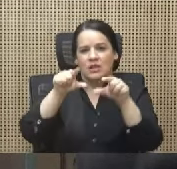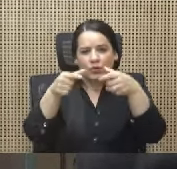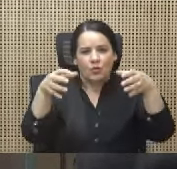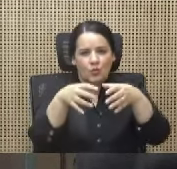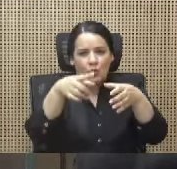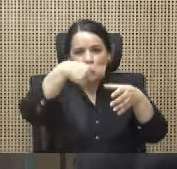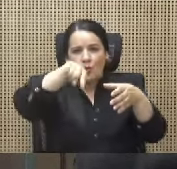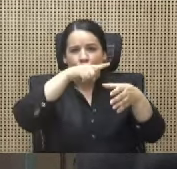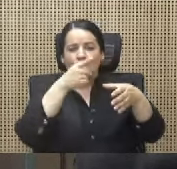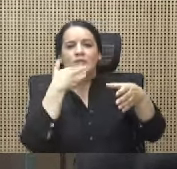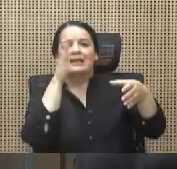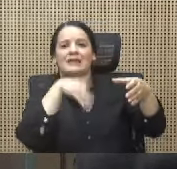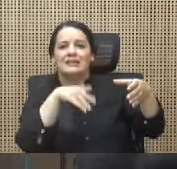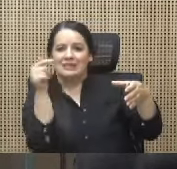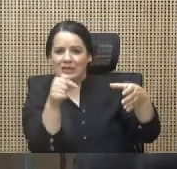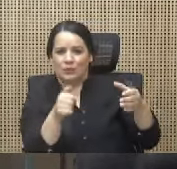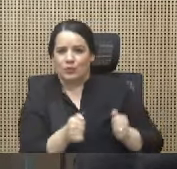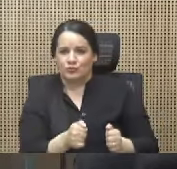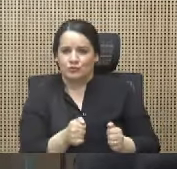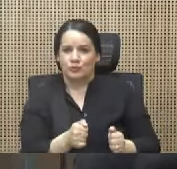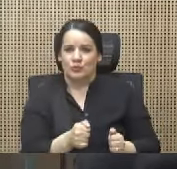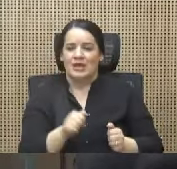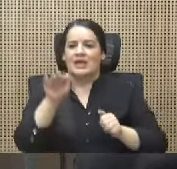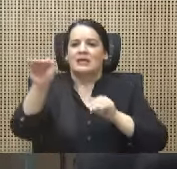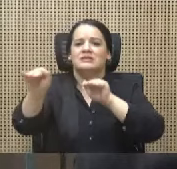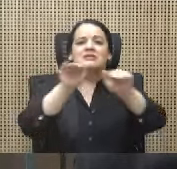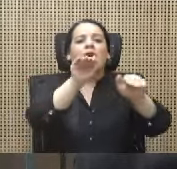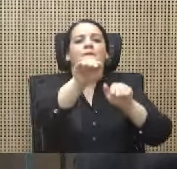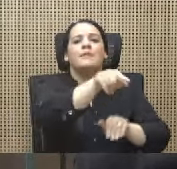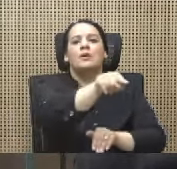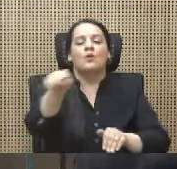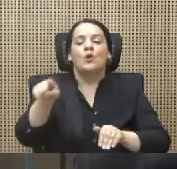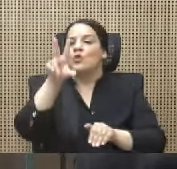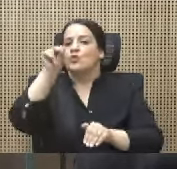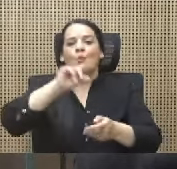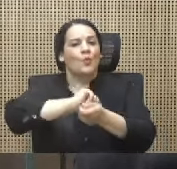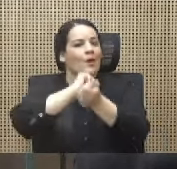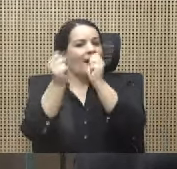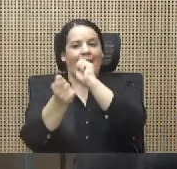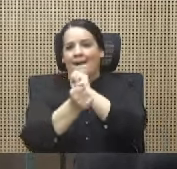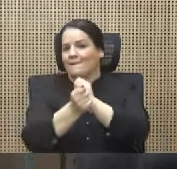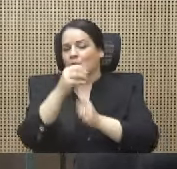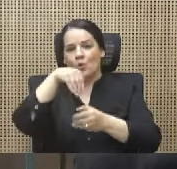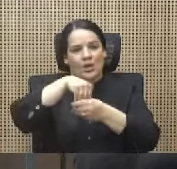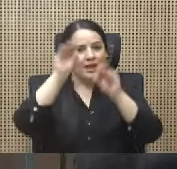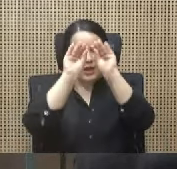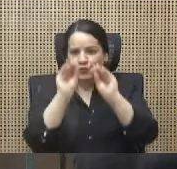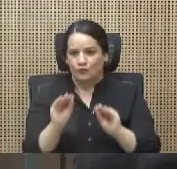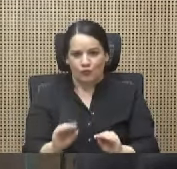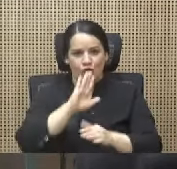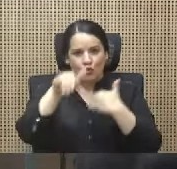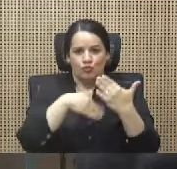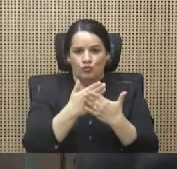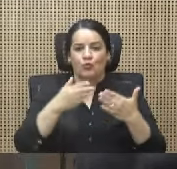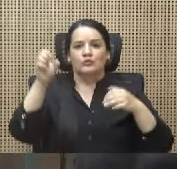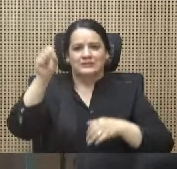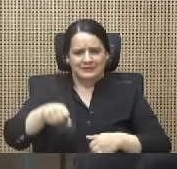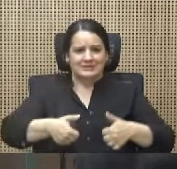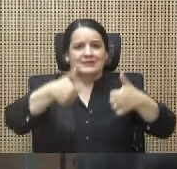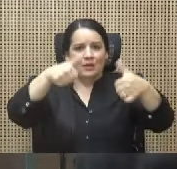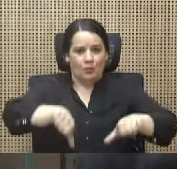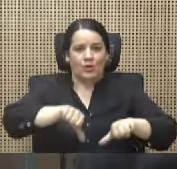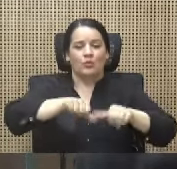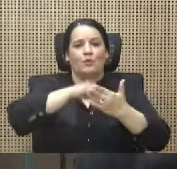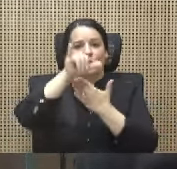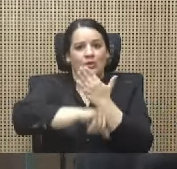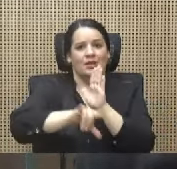hacerles un llamado. Aquí no hay una alteración del fondo en el que todos y todas hemos estado de acuerdo con este proyecto de ley.